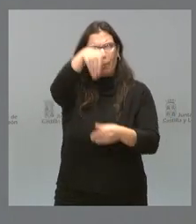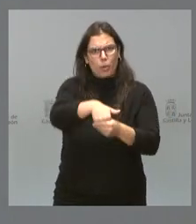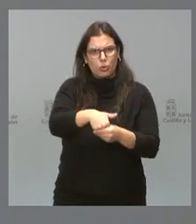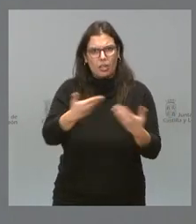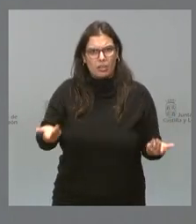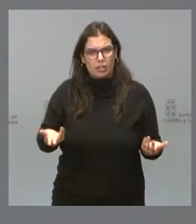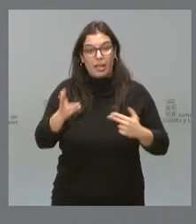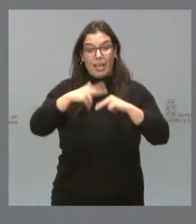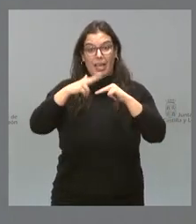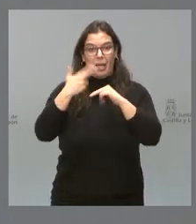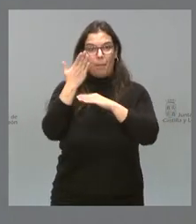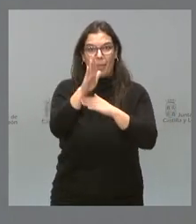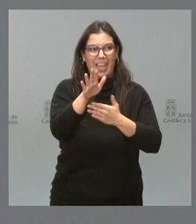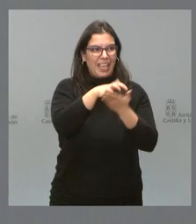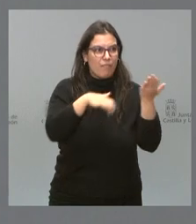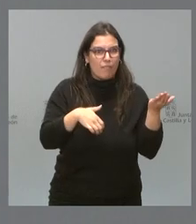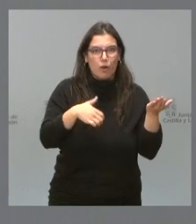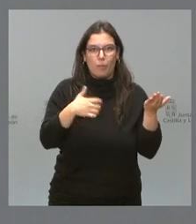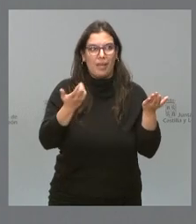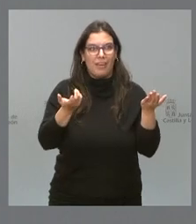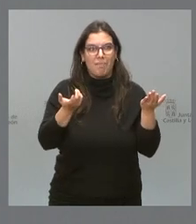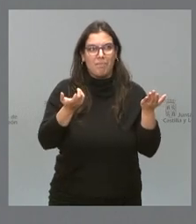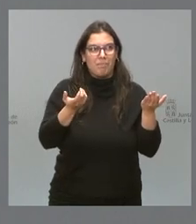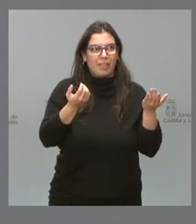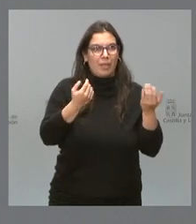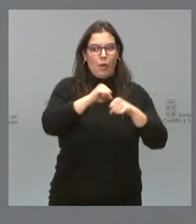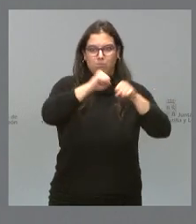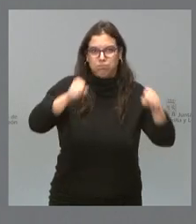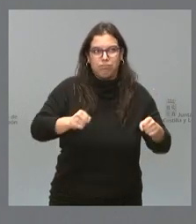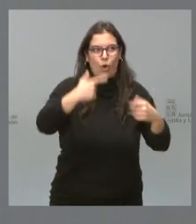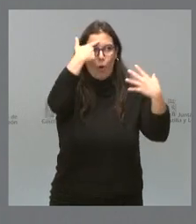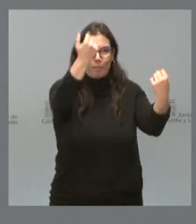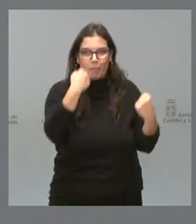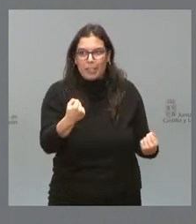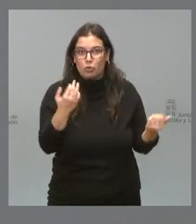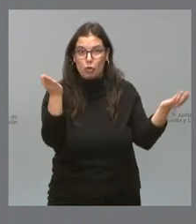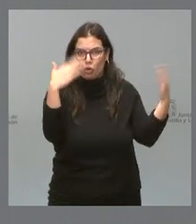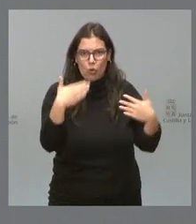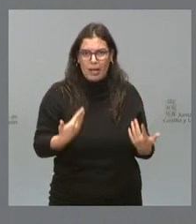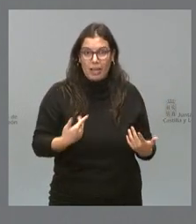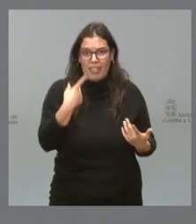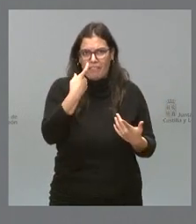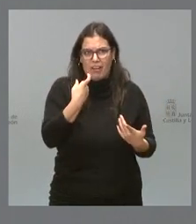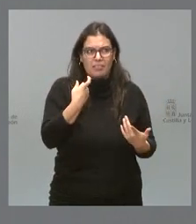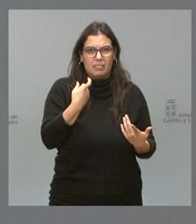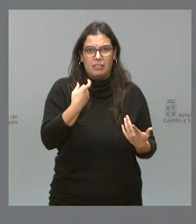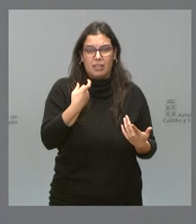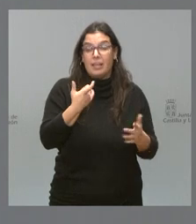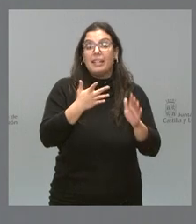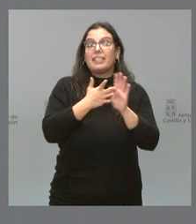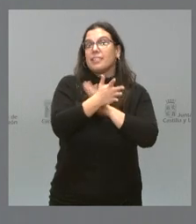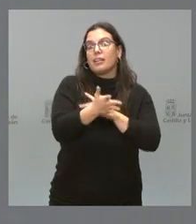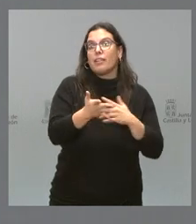enmiendas no tenían informe de ningún órgano constitucional que son preceptivos cuando se elabora un proyecto de ley ya no es que estemos hablando